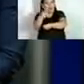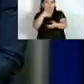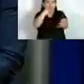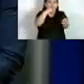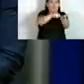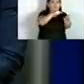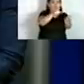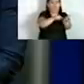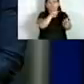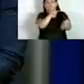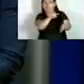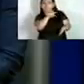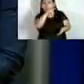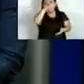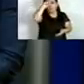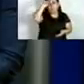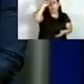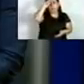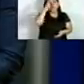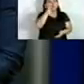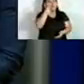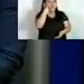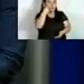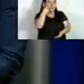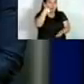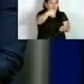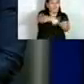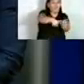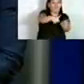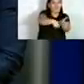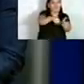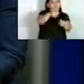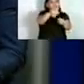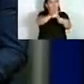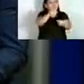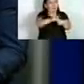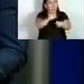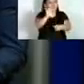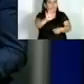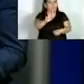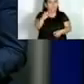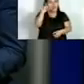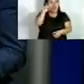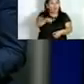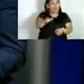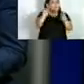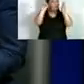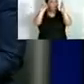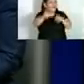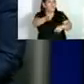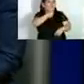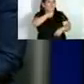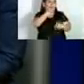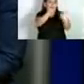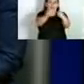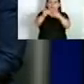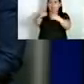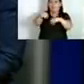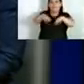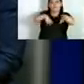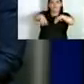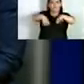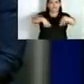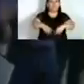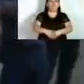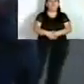supuestas irregularidades en la elección municipal. Pues más detalles a continuación. Como decíamos, estamos haciendo un recorrido por diferentes puntos del territorio nacional.